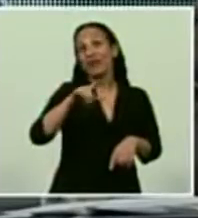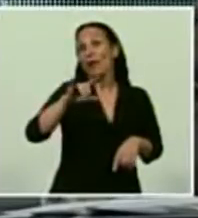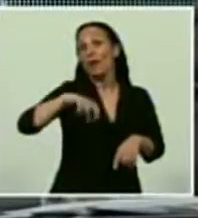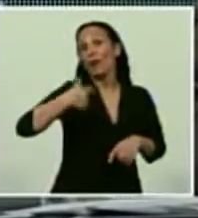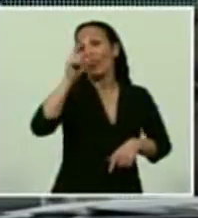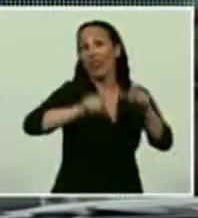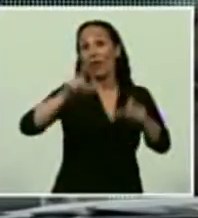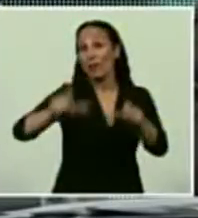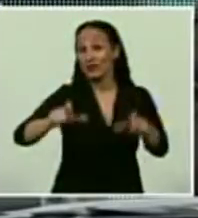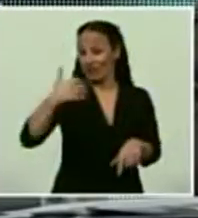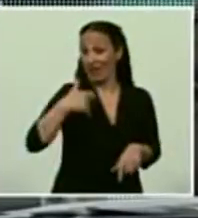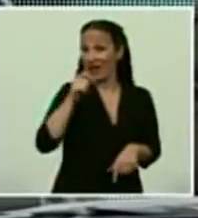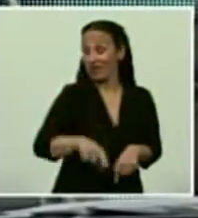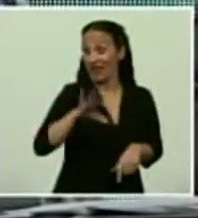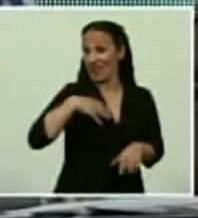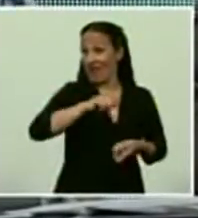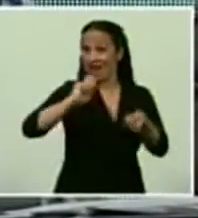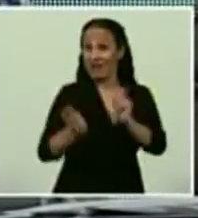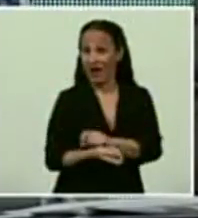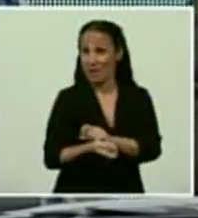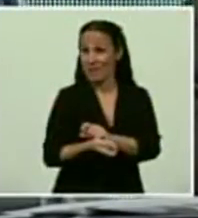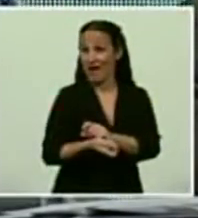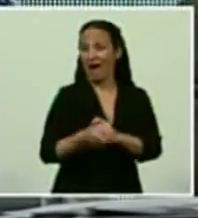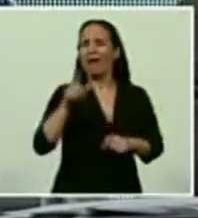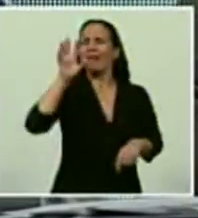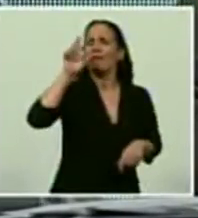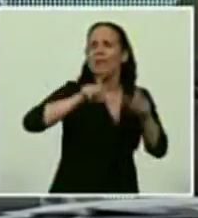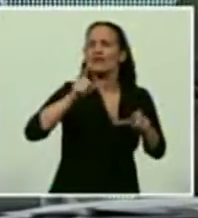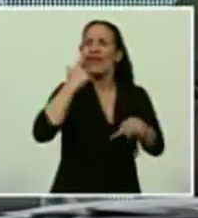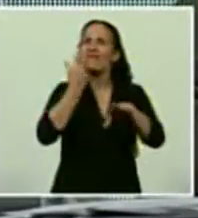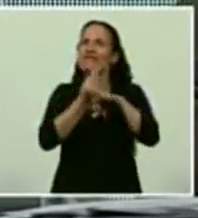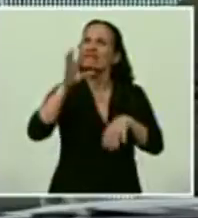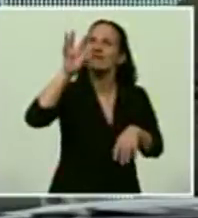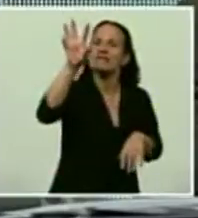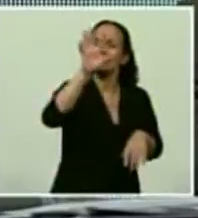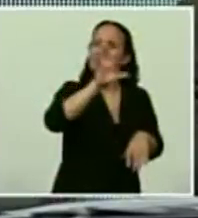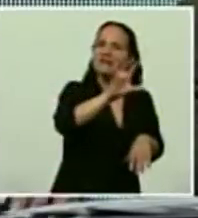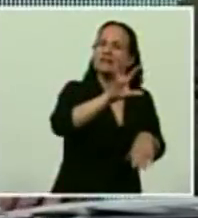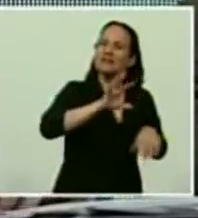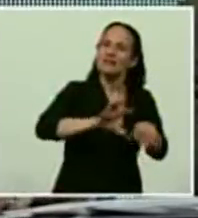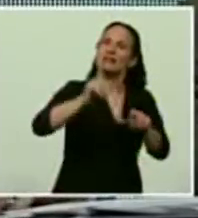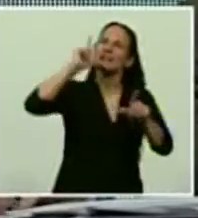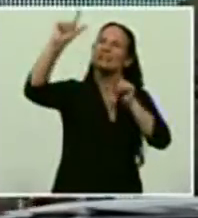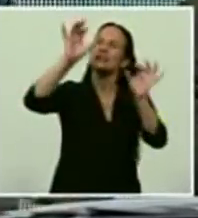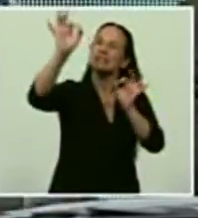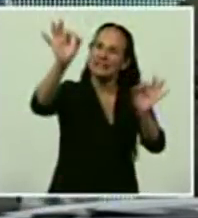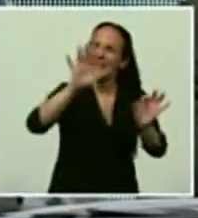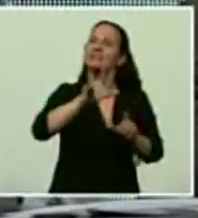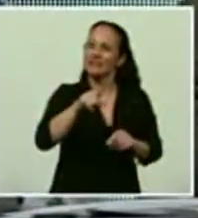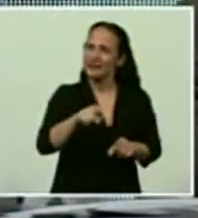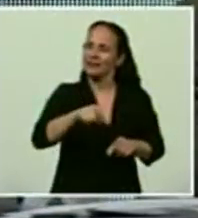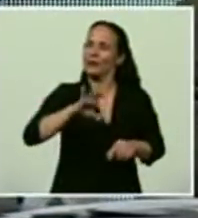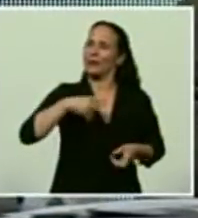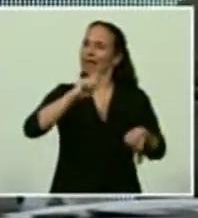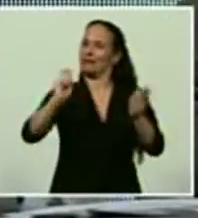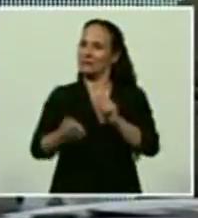de argentinos de la Argentina profunda, del país profundo, como me gusta decir a mí. Estábamos